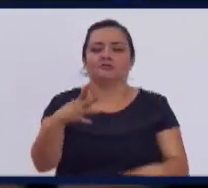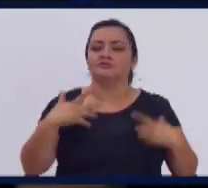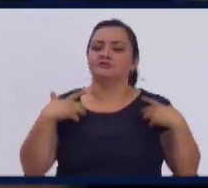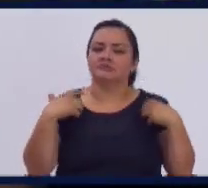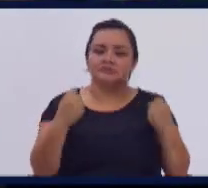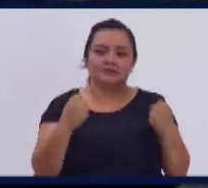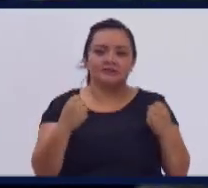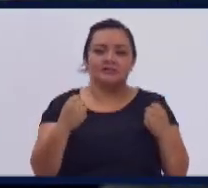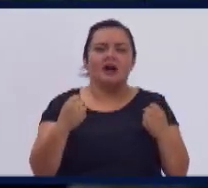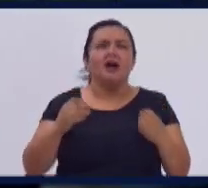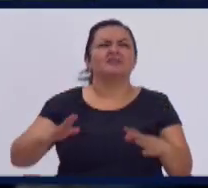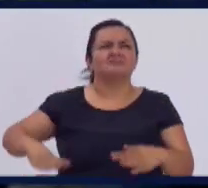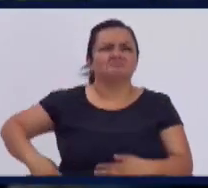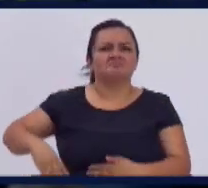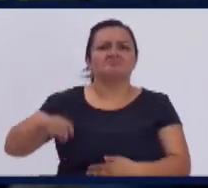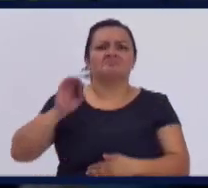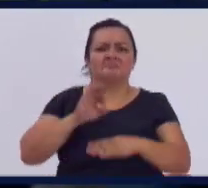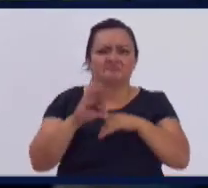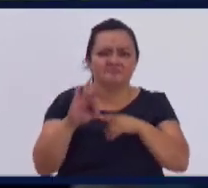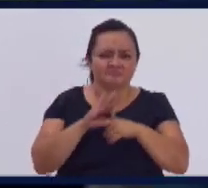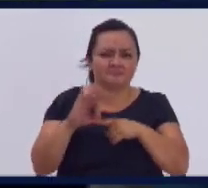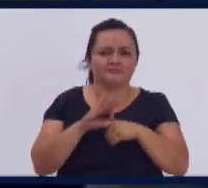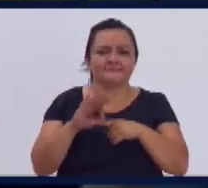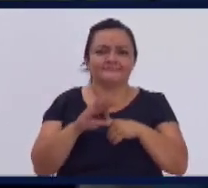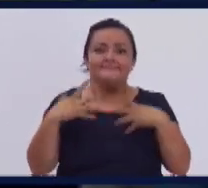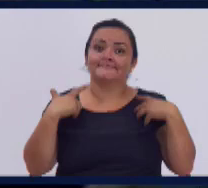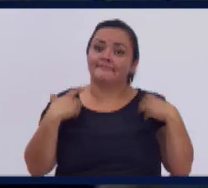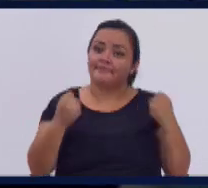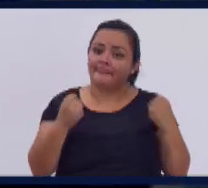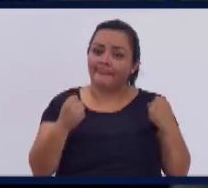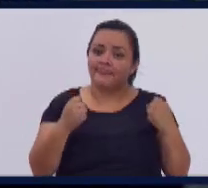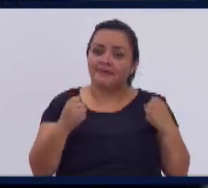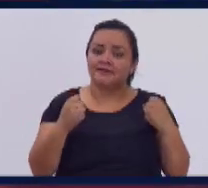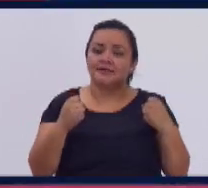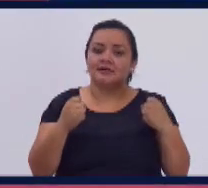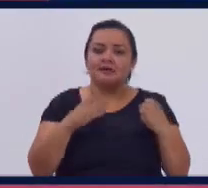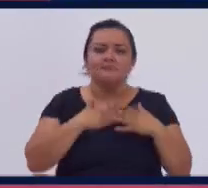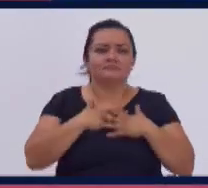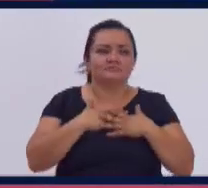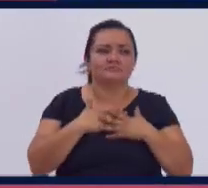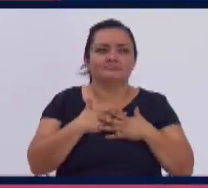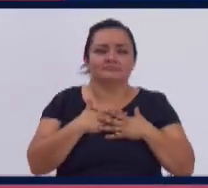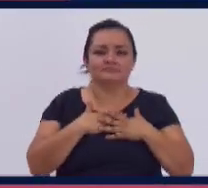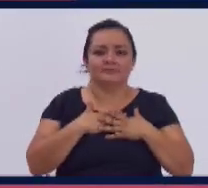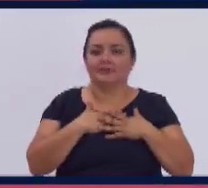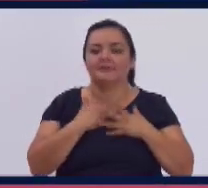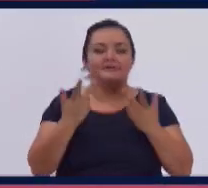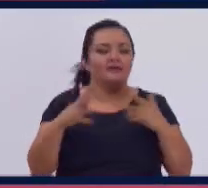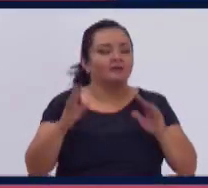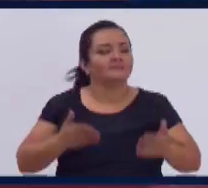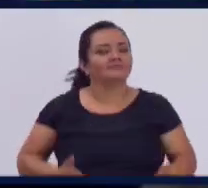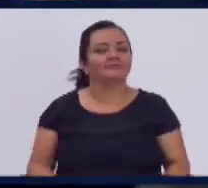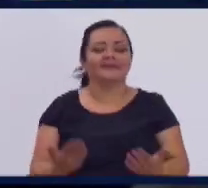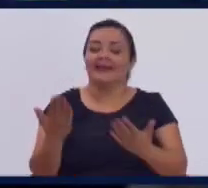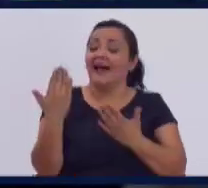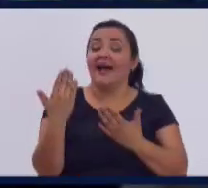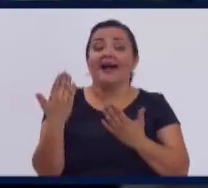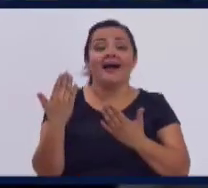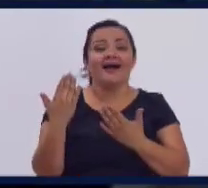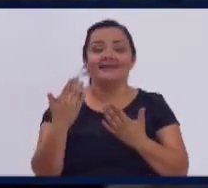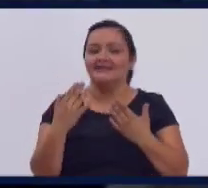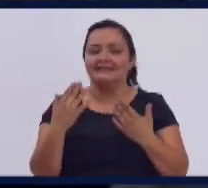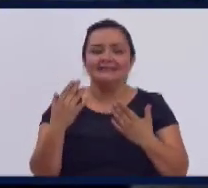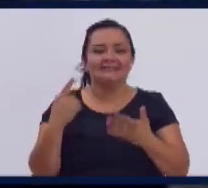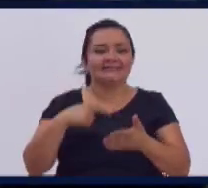sanidad y tu riñón funciona y el asuntito en el pecho desapareció y ya tuviste a tu hijo, o si te dieron la